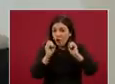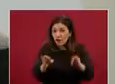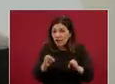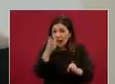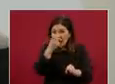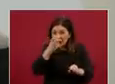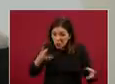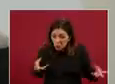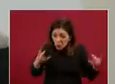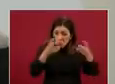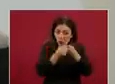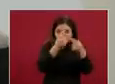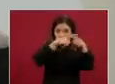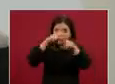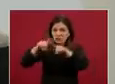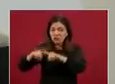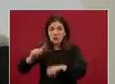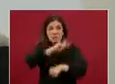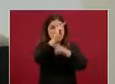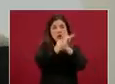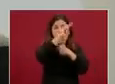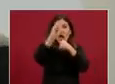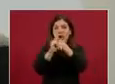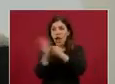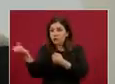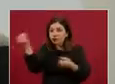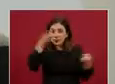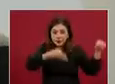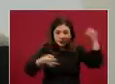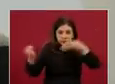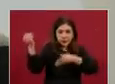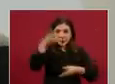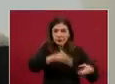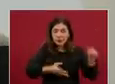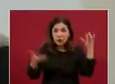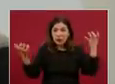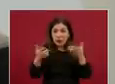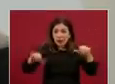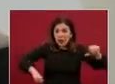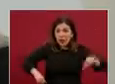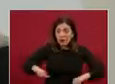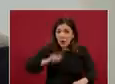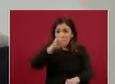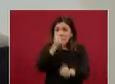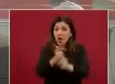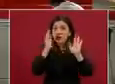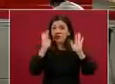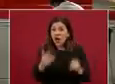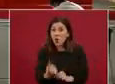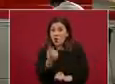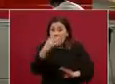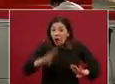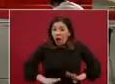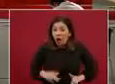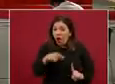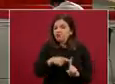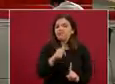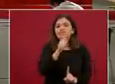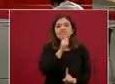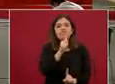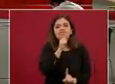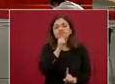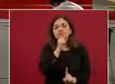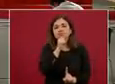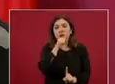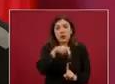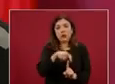todo este conjunto de países y que llevan a cabo esta actividad que se haya encontrado alguna de estas características. Lógicamente esto no quiere